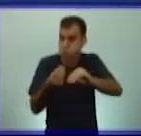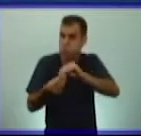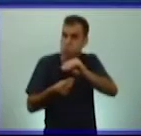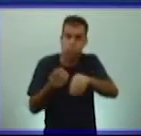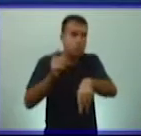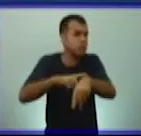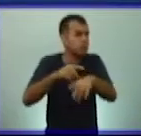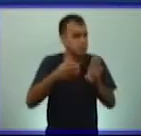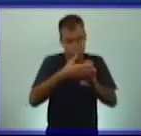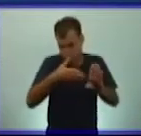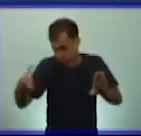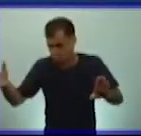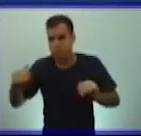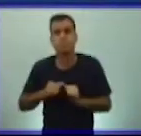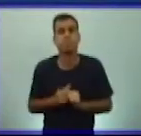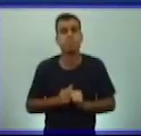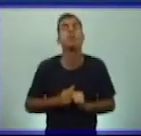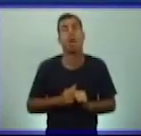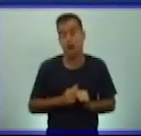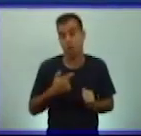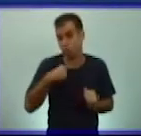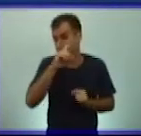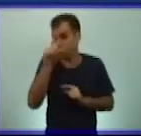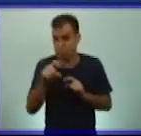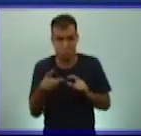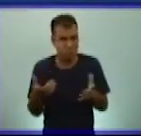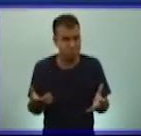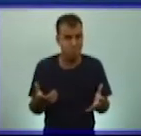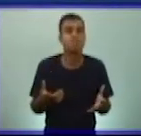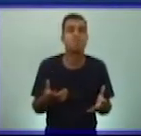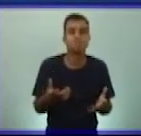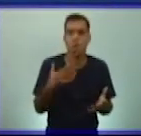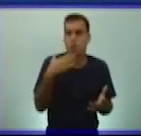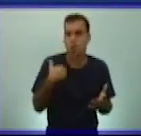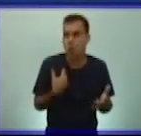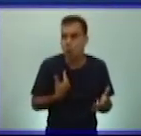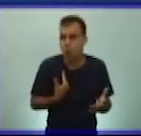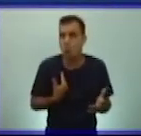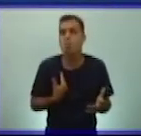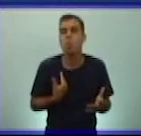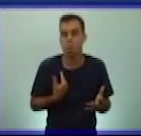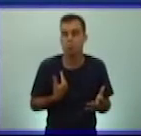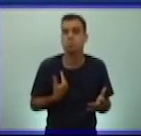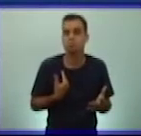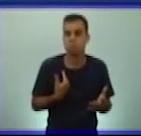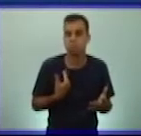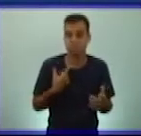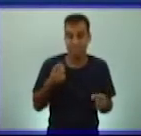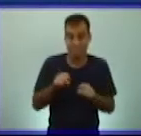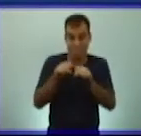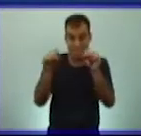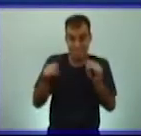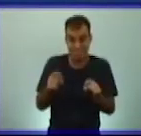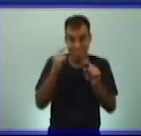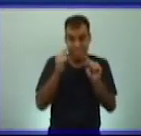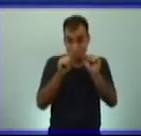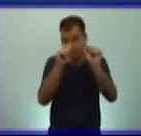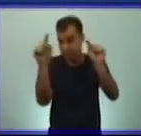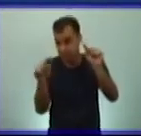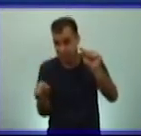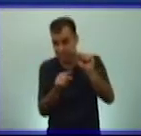tiempo. Les pregunto entonces, ¿cómo se producen en un circuito estas